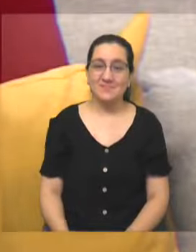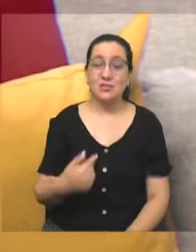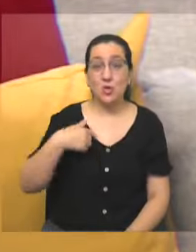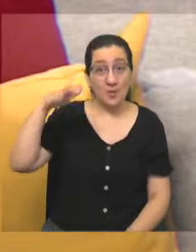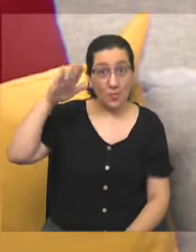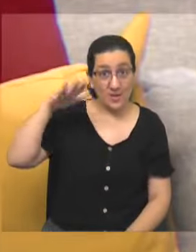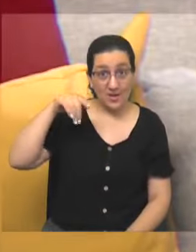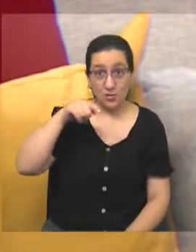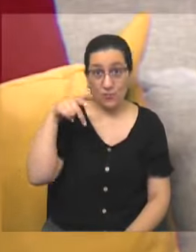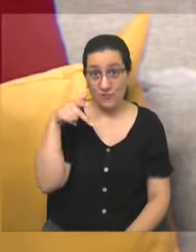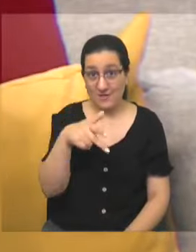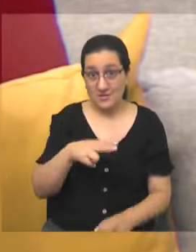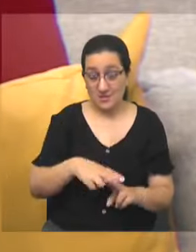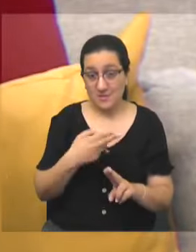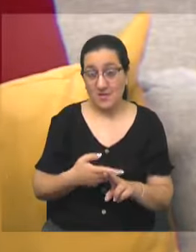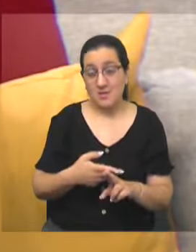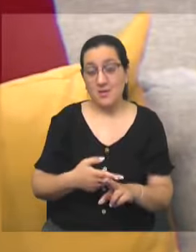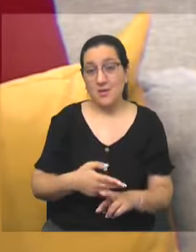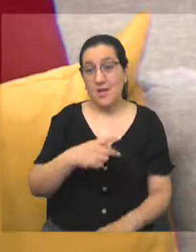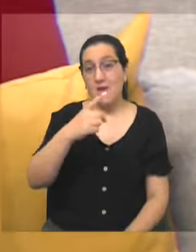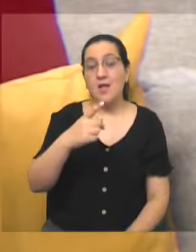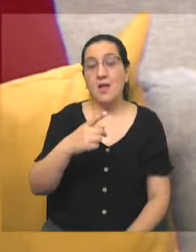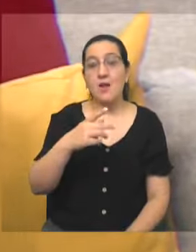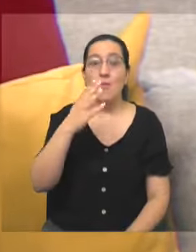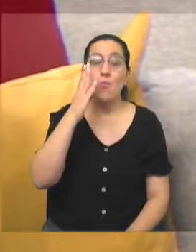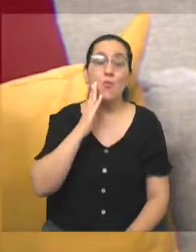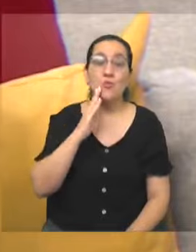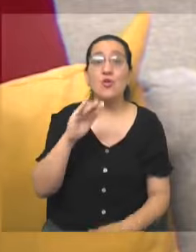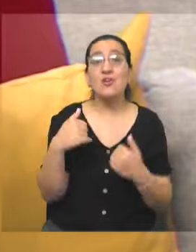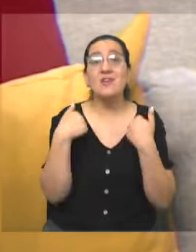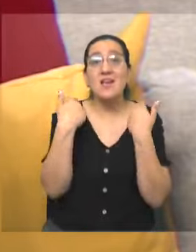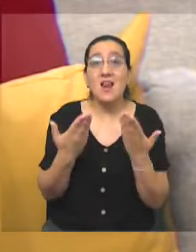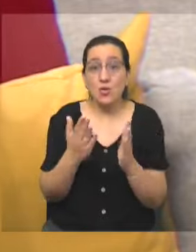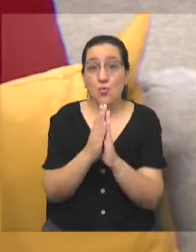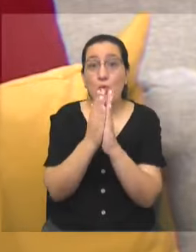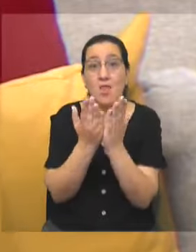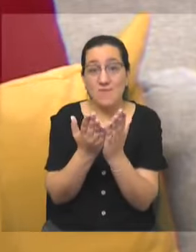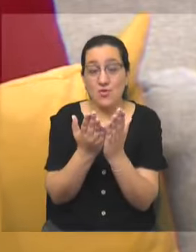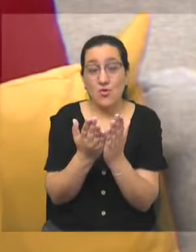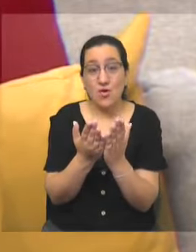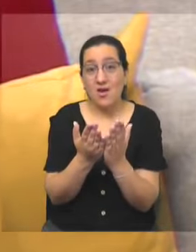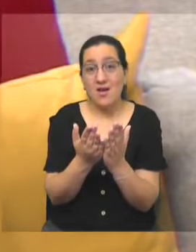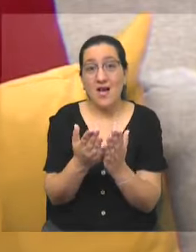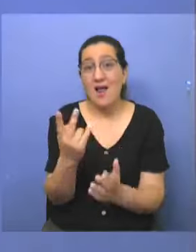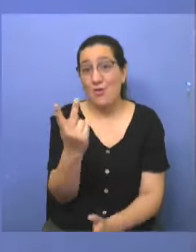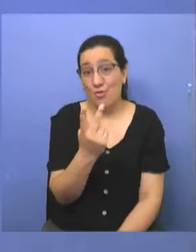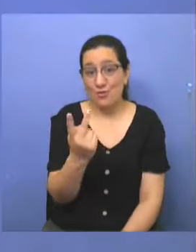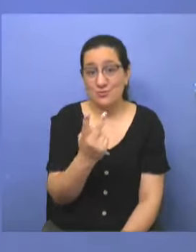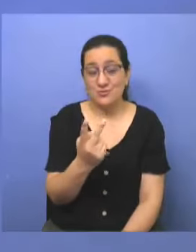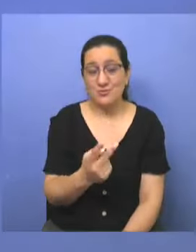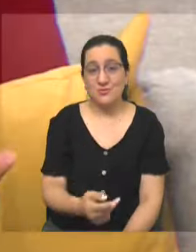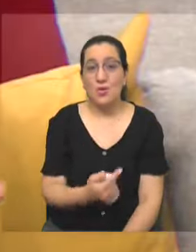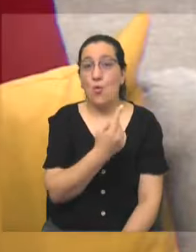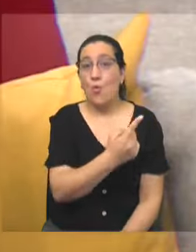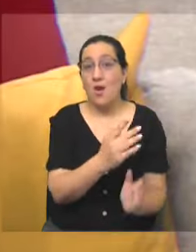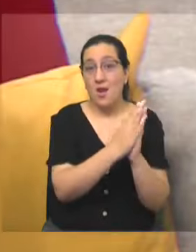tu efeméride, quiero el Monumento a la Bondad, que nos regalaron un libro gigante a los dos, ¿verdad, Fito? Ay, un libro. Sí. Un libro a cada